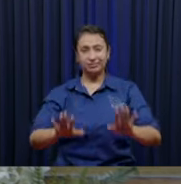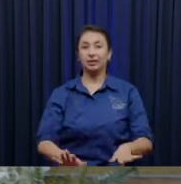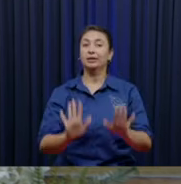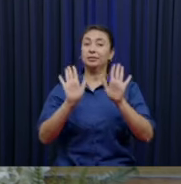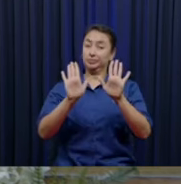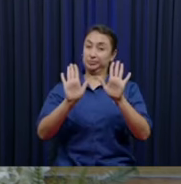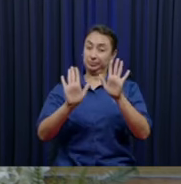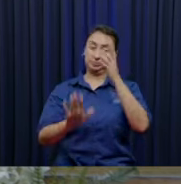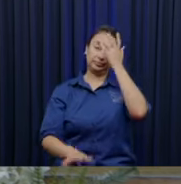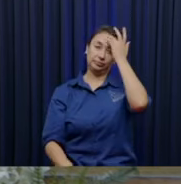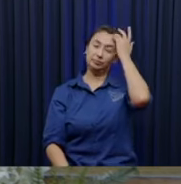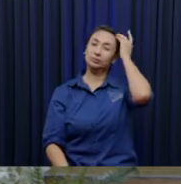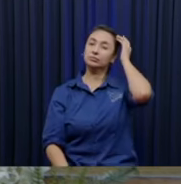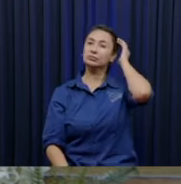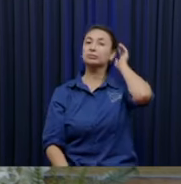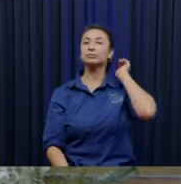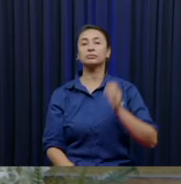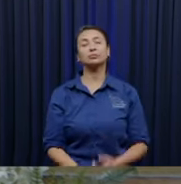ok, ahí